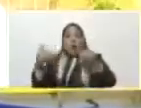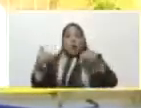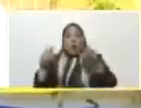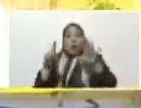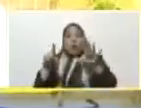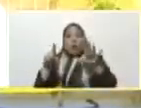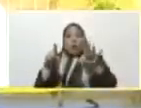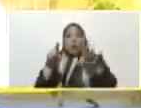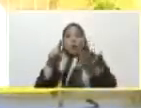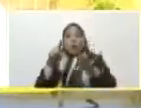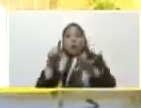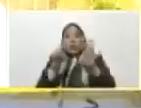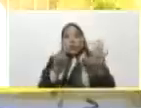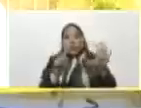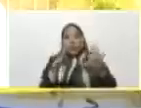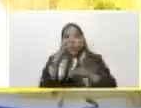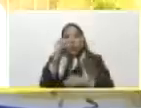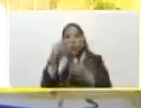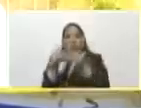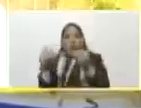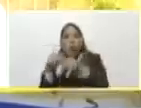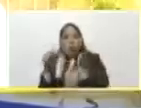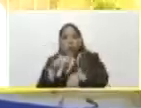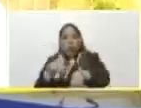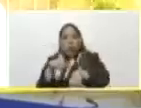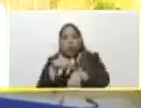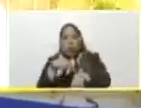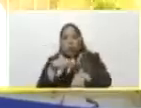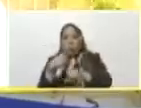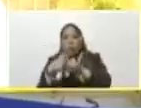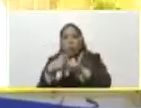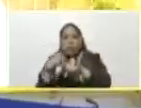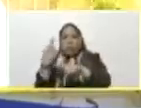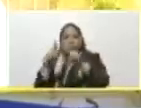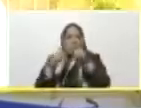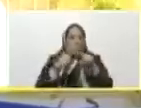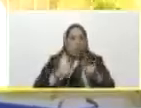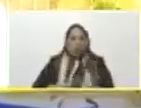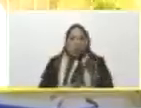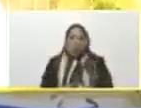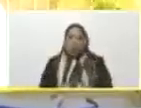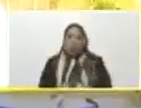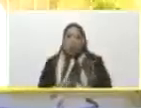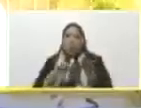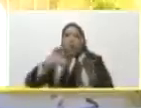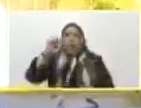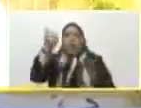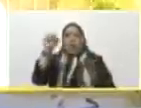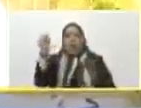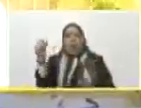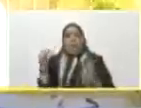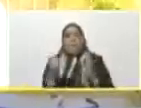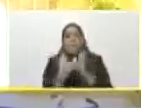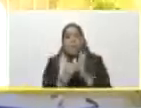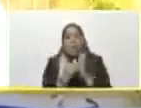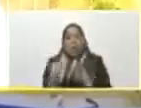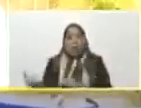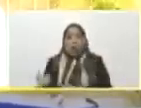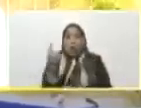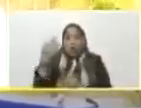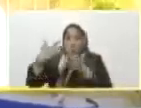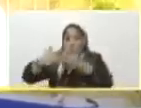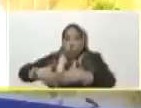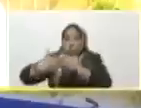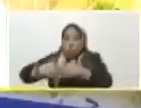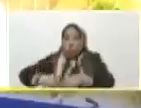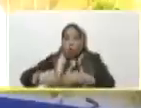ahora 60 dólares la hora por esto por aquello por aquello se está metiendo como diez mil dólares sólo por esas maquinarias que